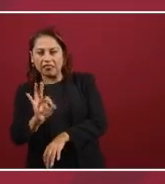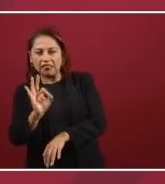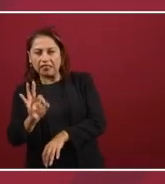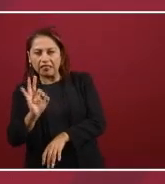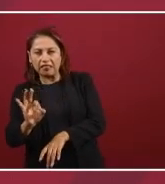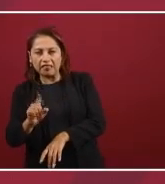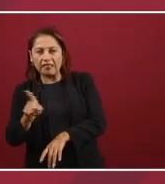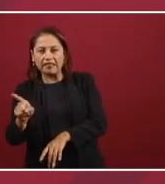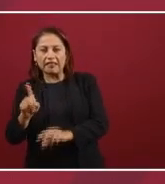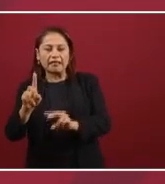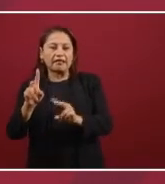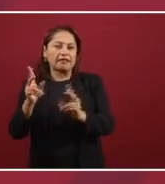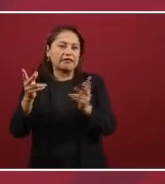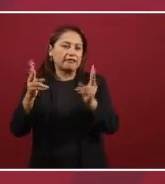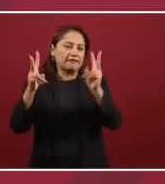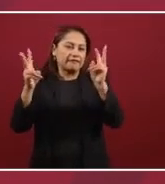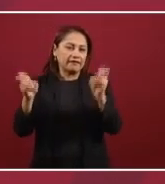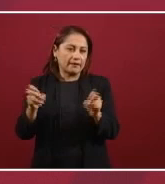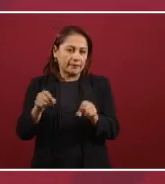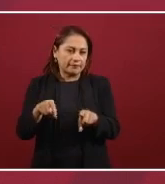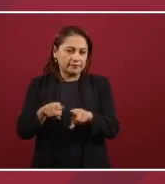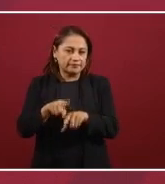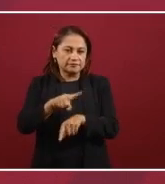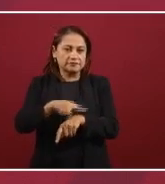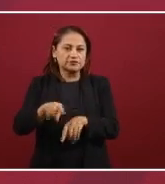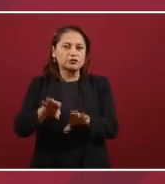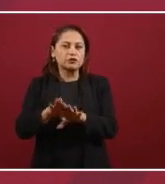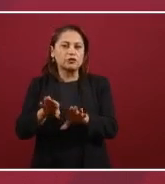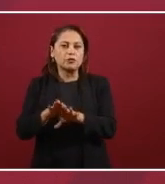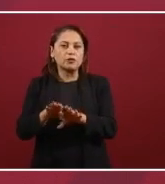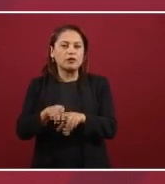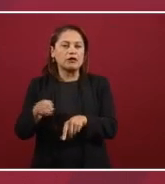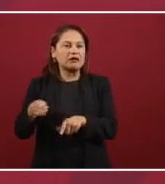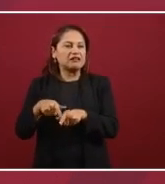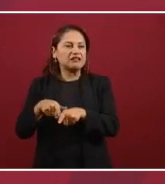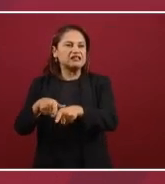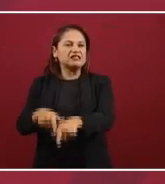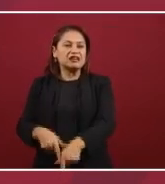legal con amparos y con